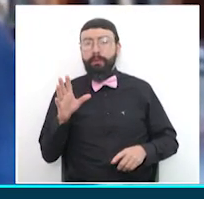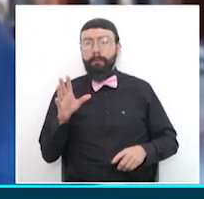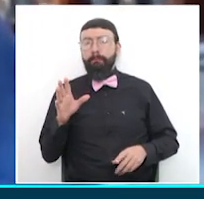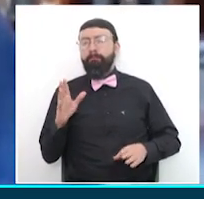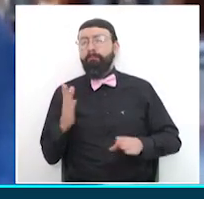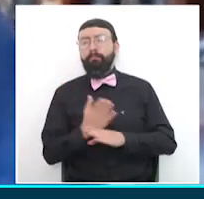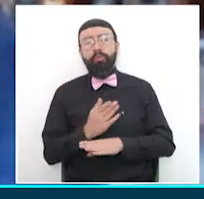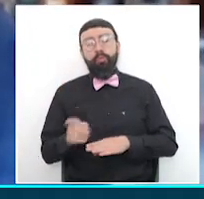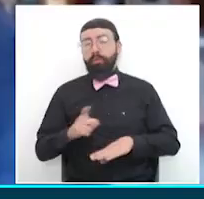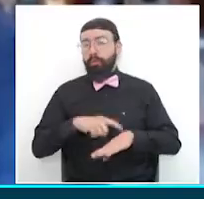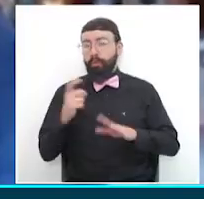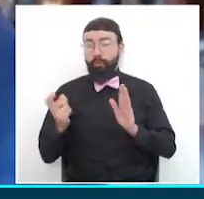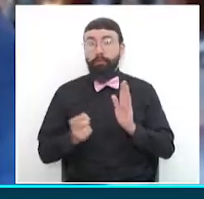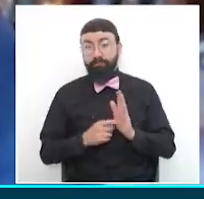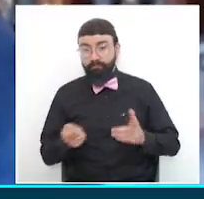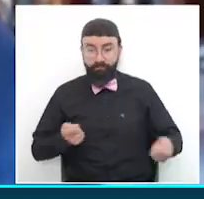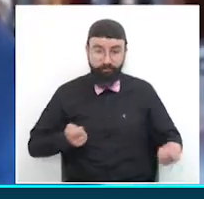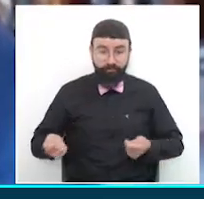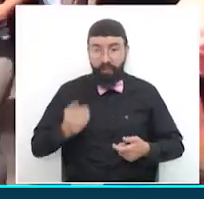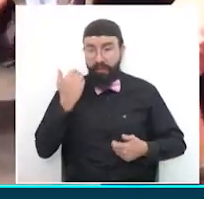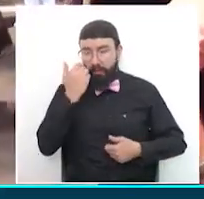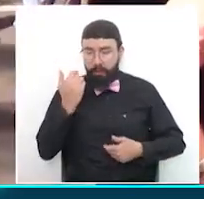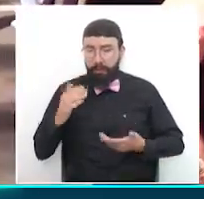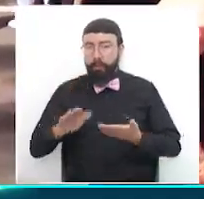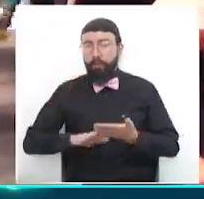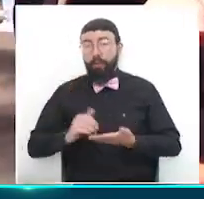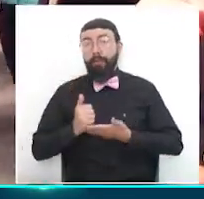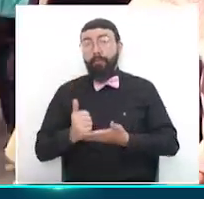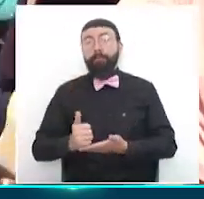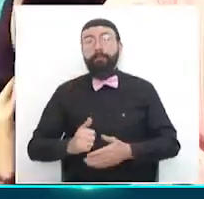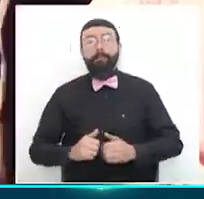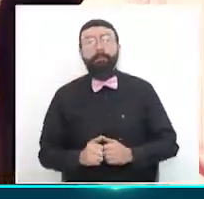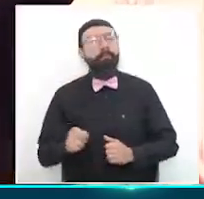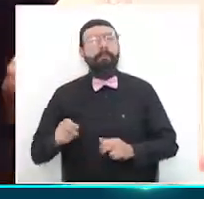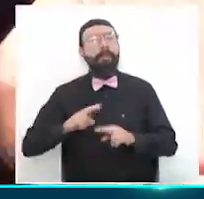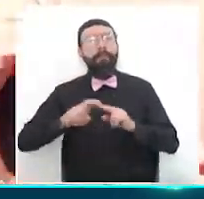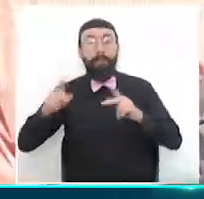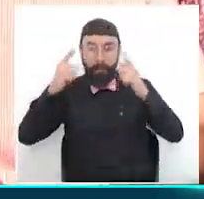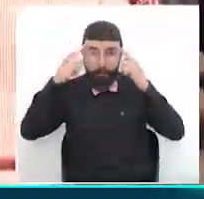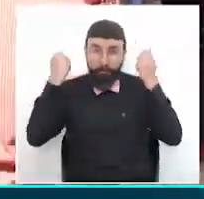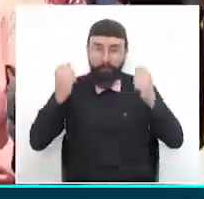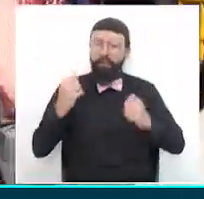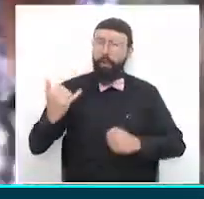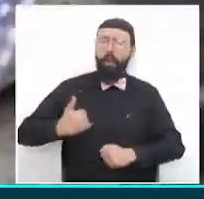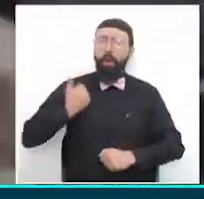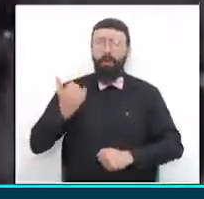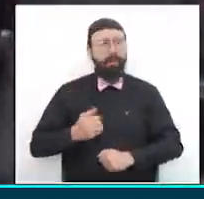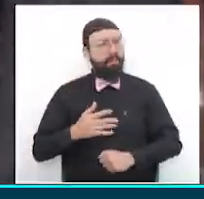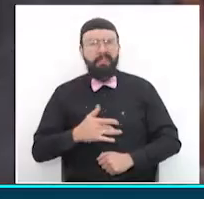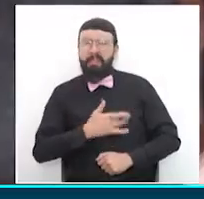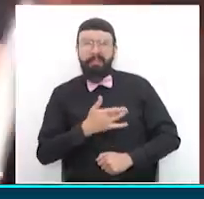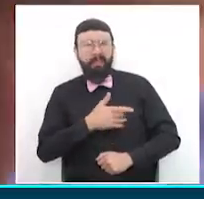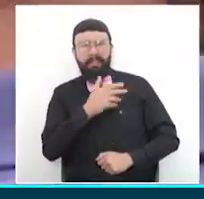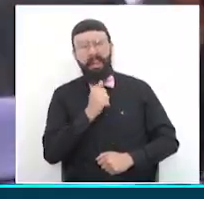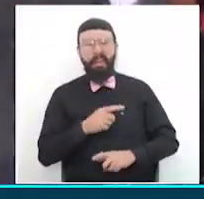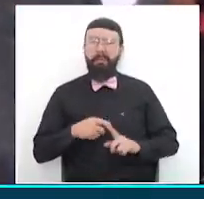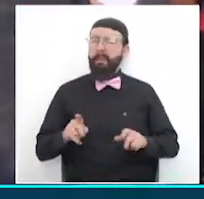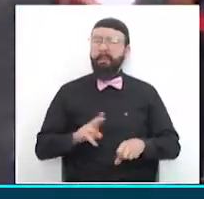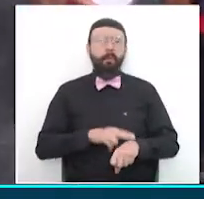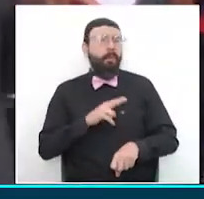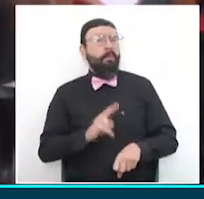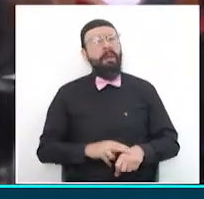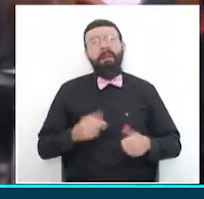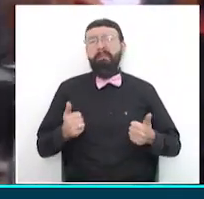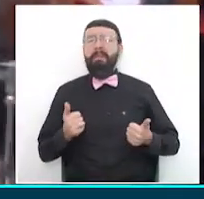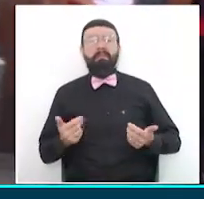el periodo de tratamiento y manejo de la enfermedad por coronavirus. En Manizales preocupa que los jóvenes por lo general son asintomáticos y llevan una vida normal en esta